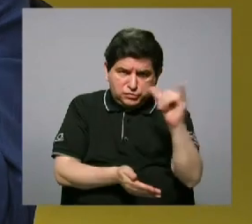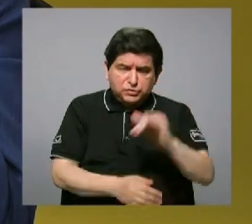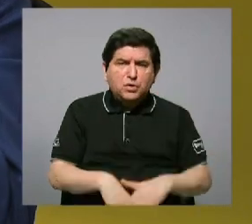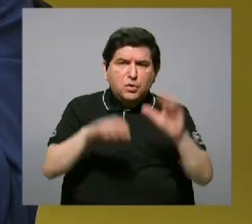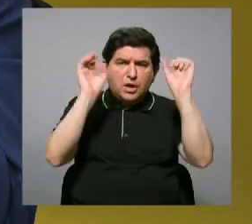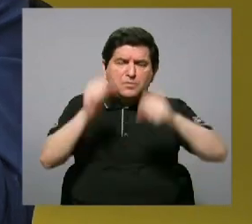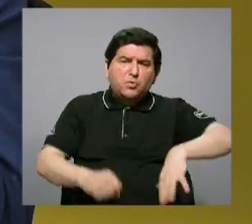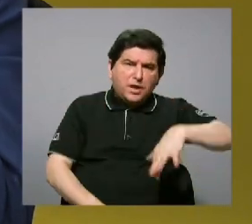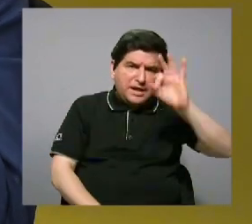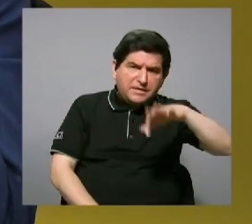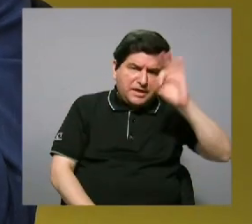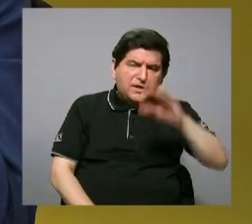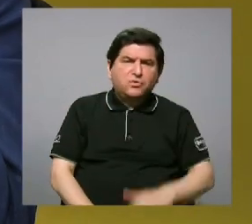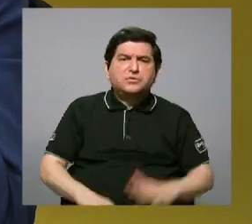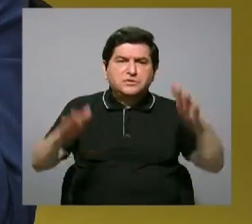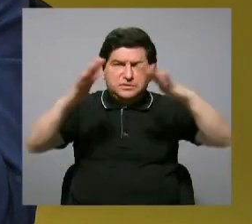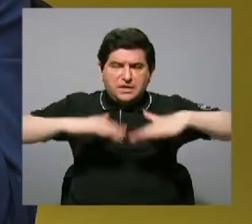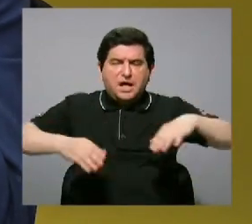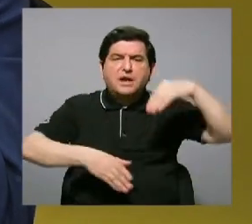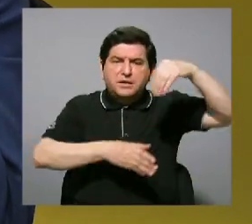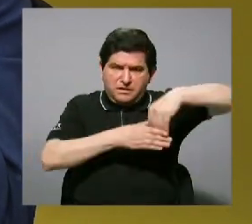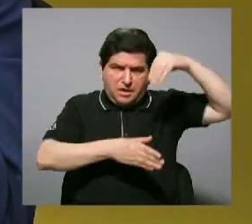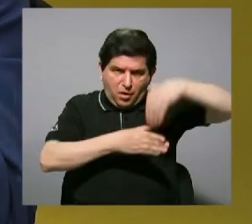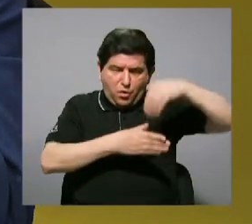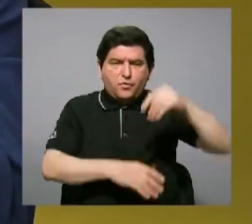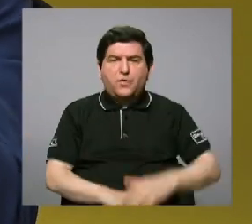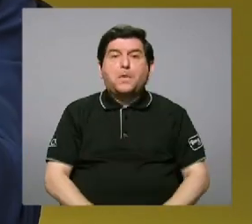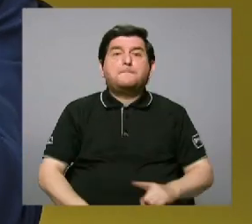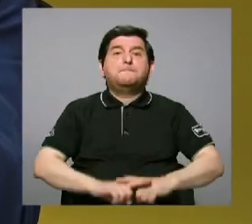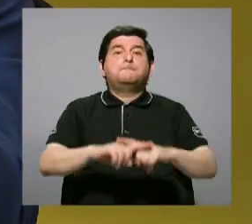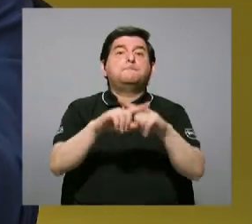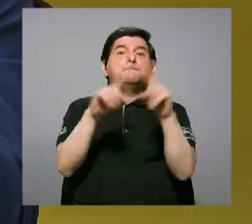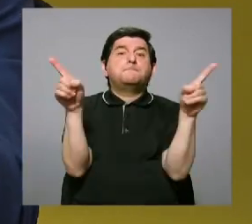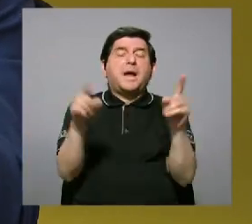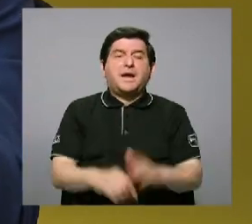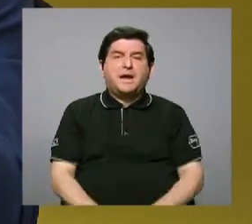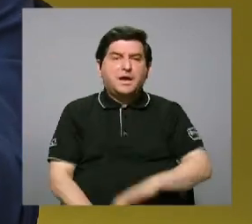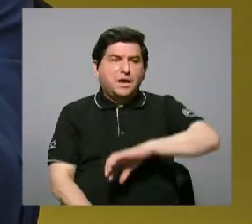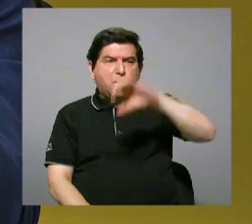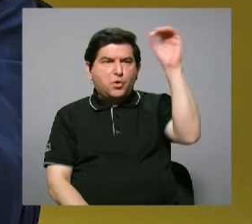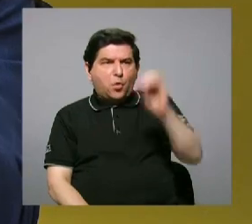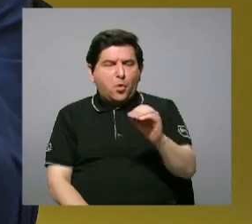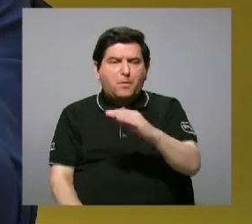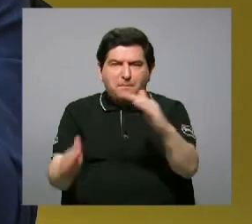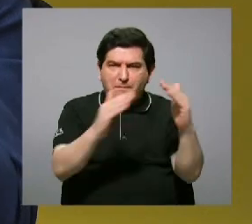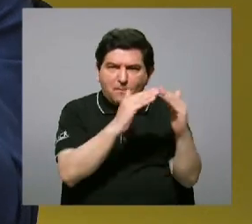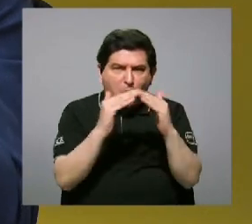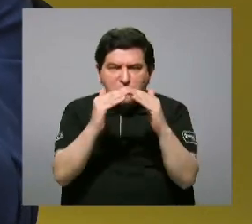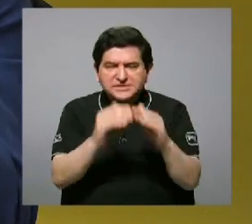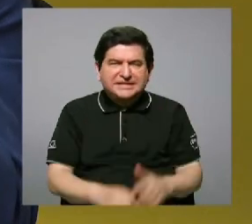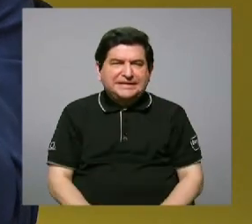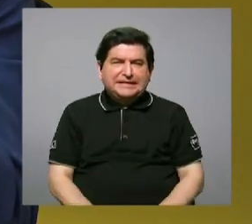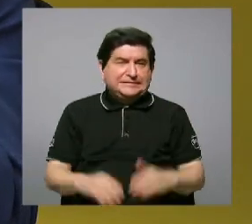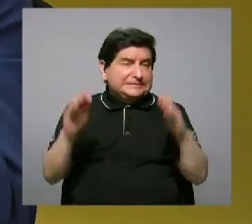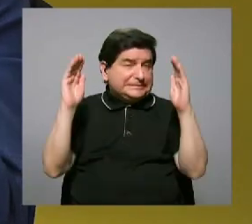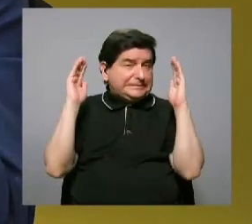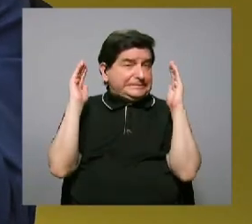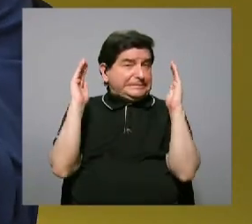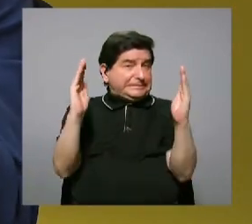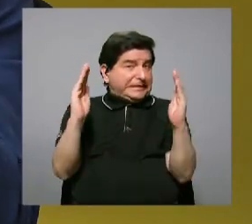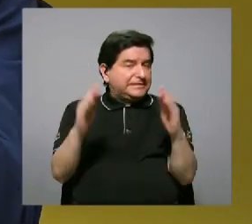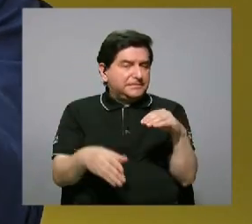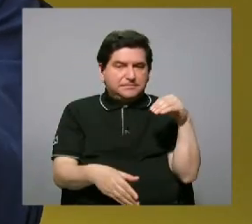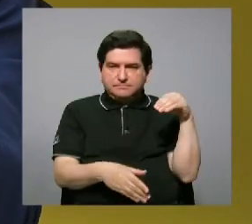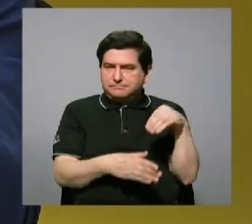pudiendo encontrar espacio para ahorrar. Pero hay una proporción de población relativamente grande que no